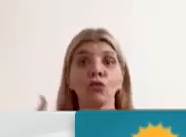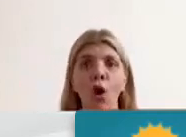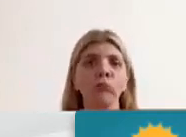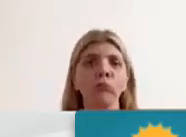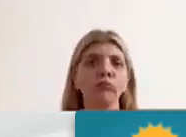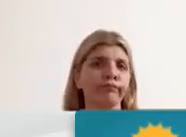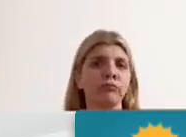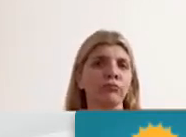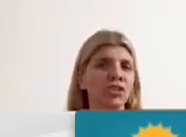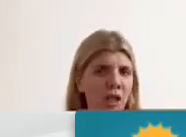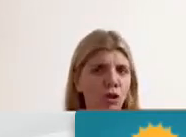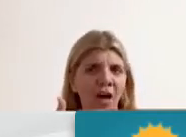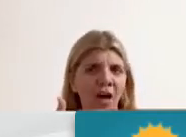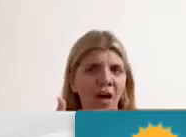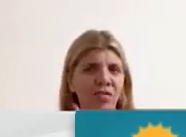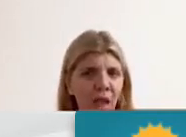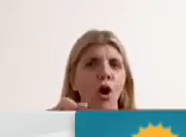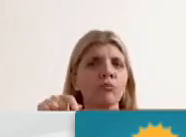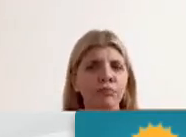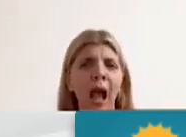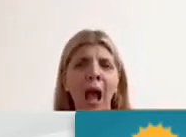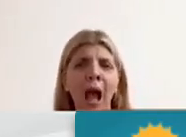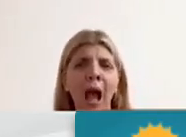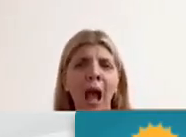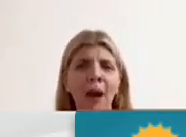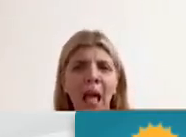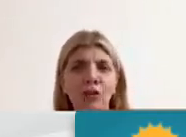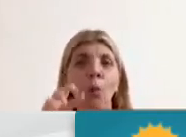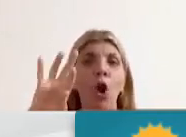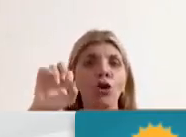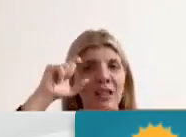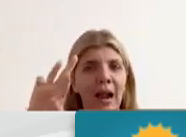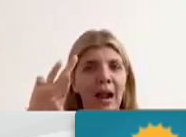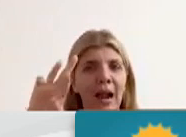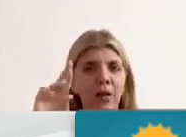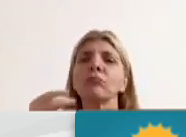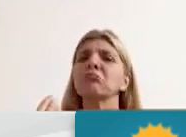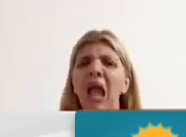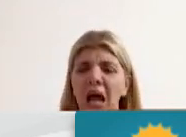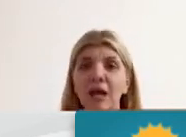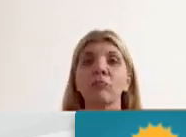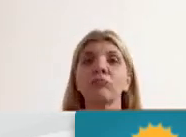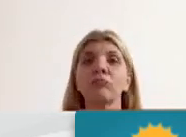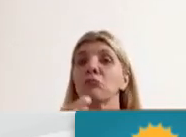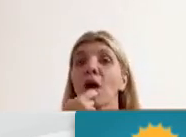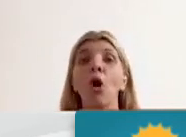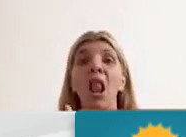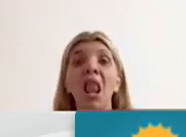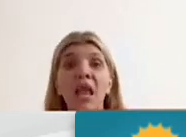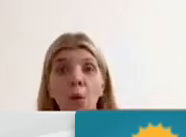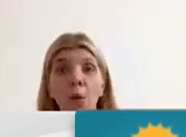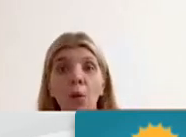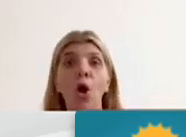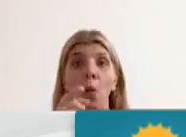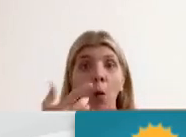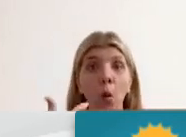la idea, la iniciativa de un grupo de jóvenes, no sé si de amigos, y me lo va a decir su CEO ya en un ratito,